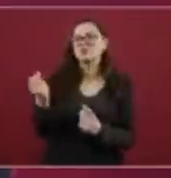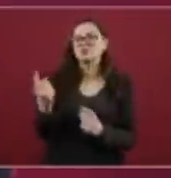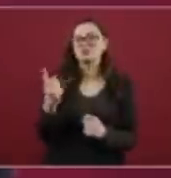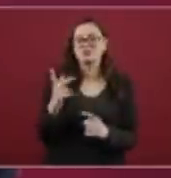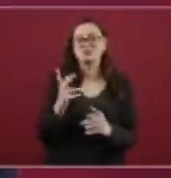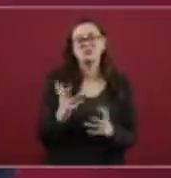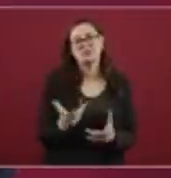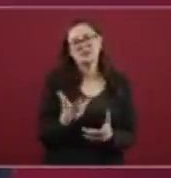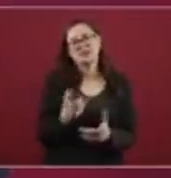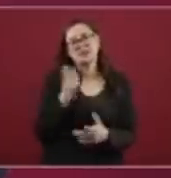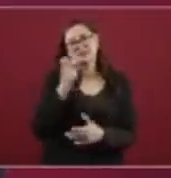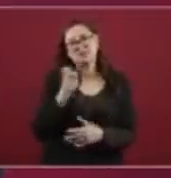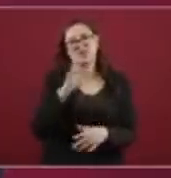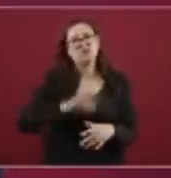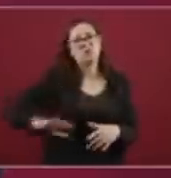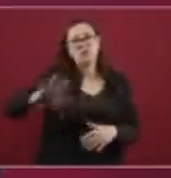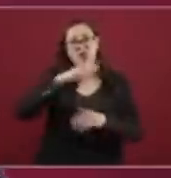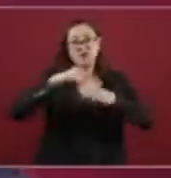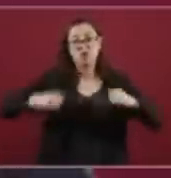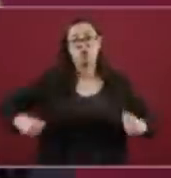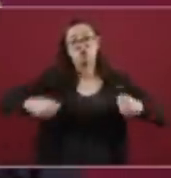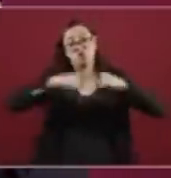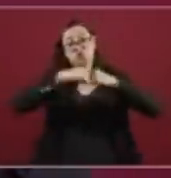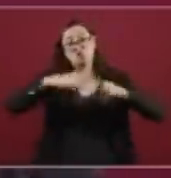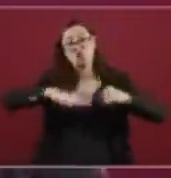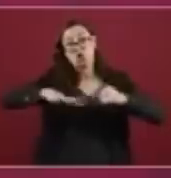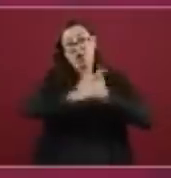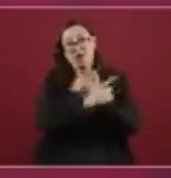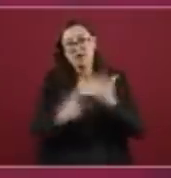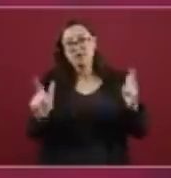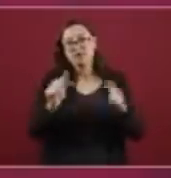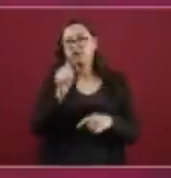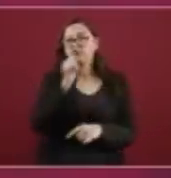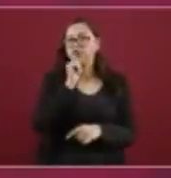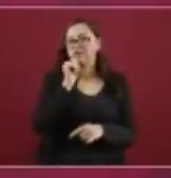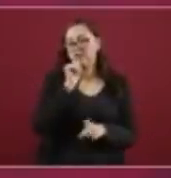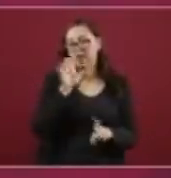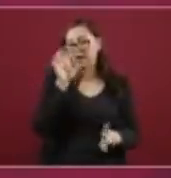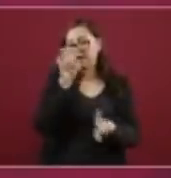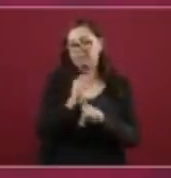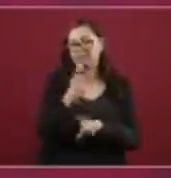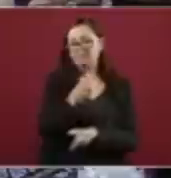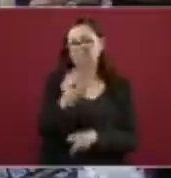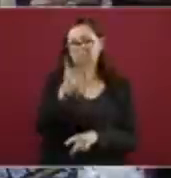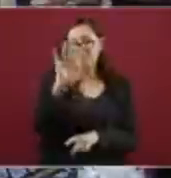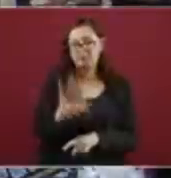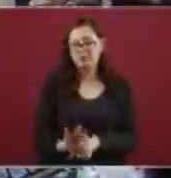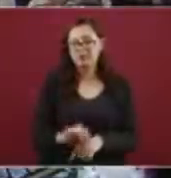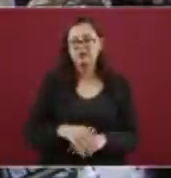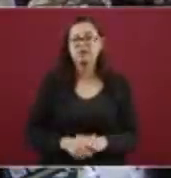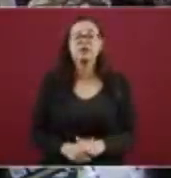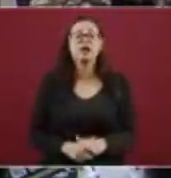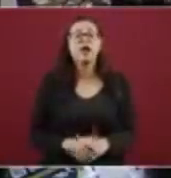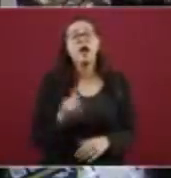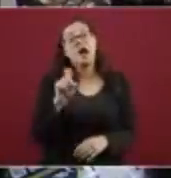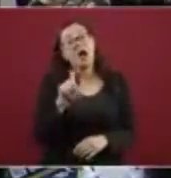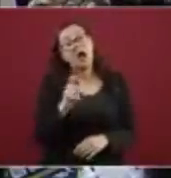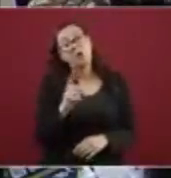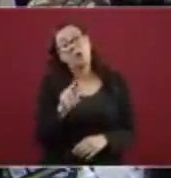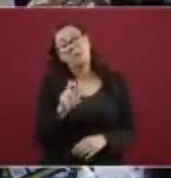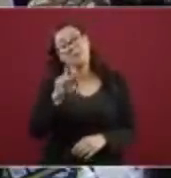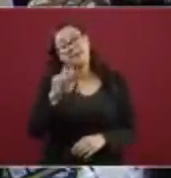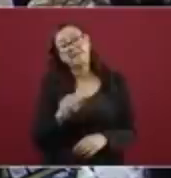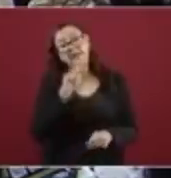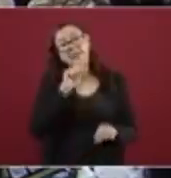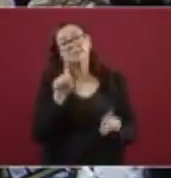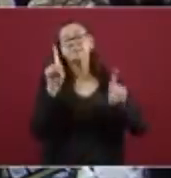de zona libre en la frontera, pero ya estamos trabajando sobre eso. Tenemos problemas en Agua Prieta y en Puerto Peñasco también,